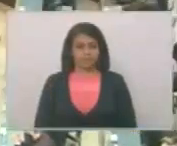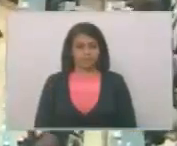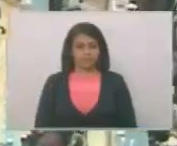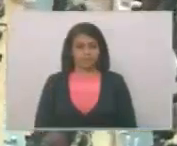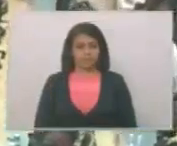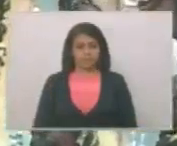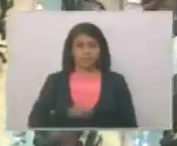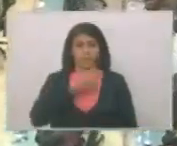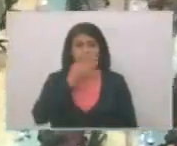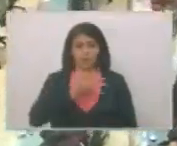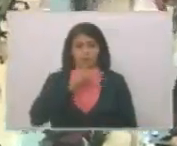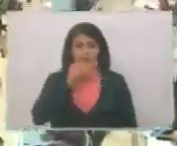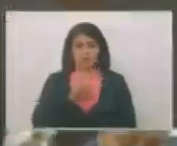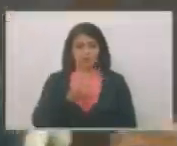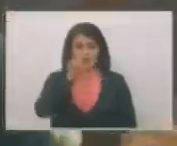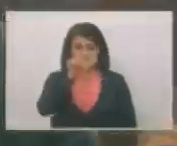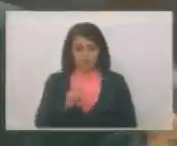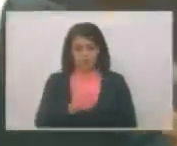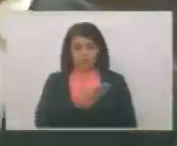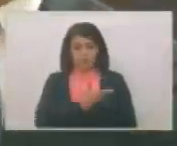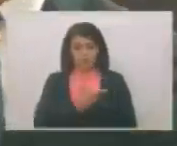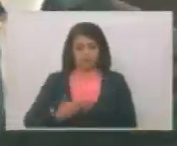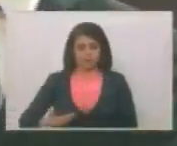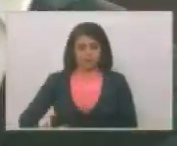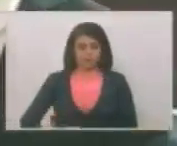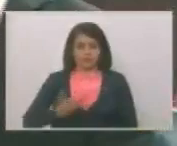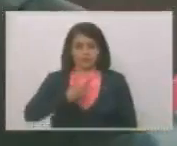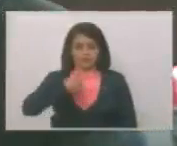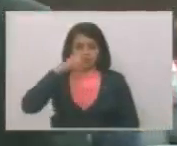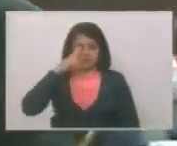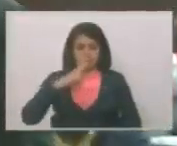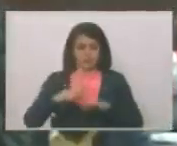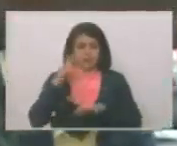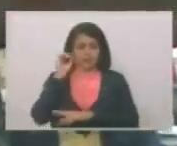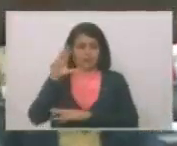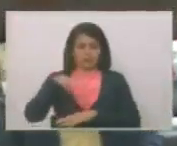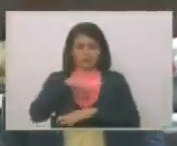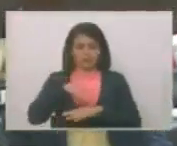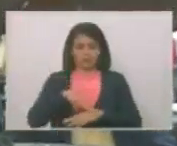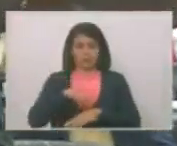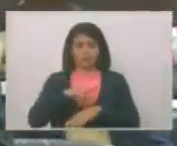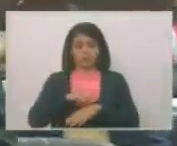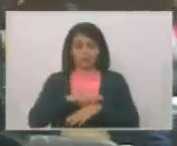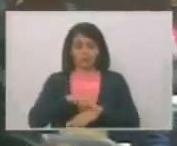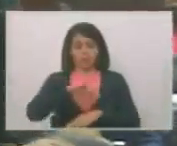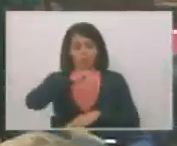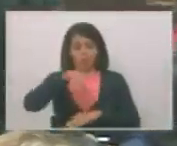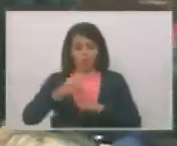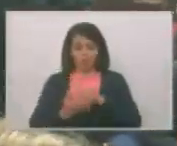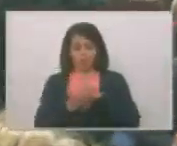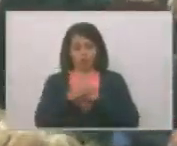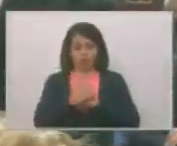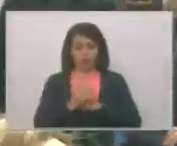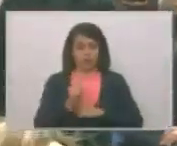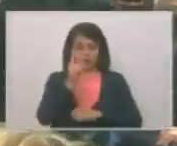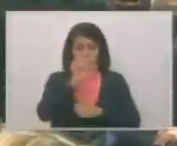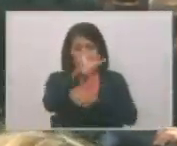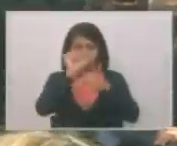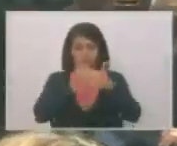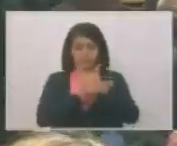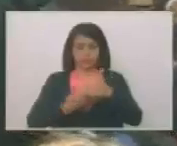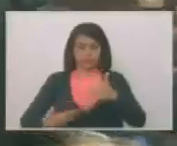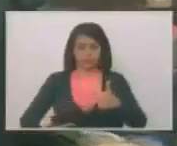Muy buenas tardes, ciudadano presidente de nuestra honorable Asamblea Nacional, doctor Jorge Rodríguez, primera